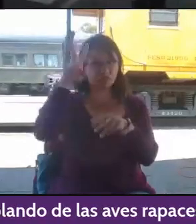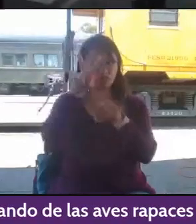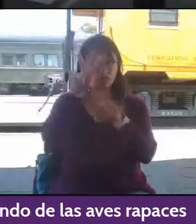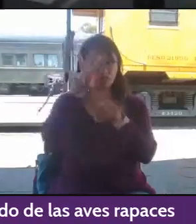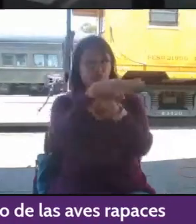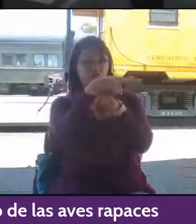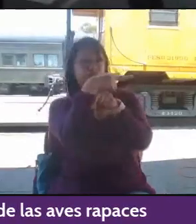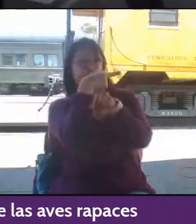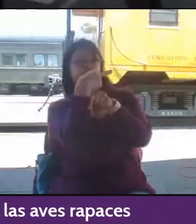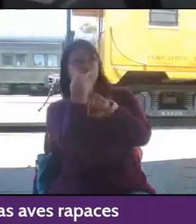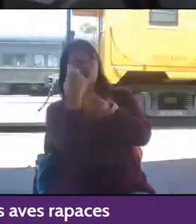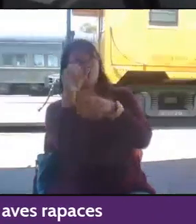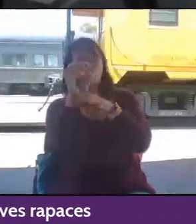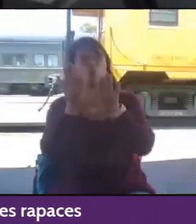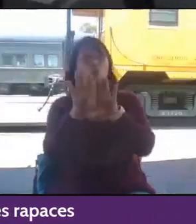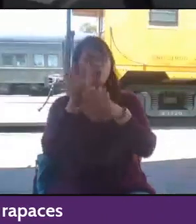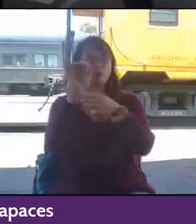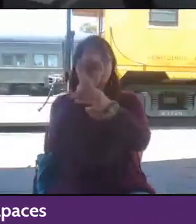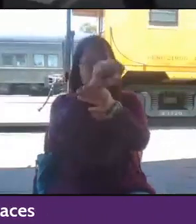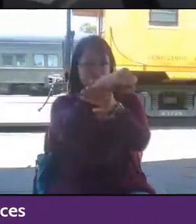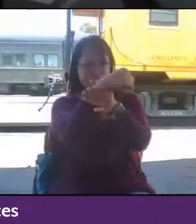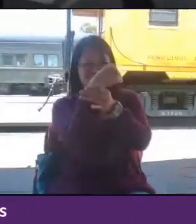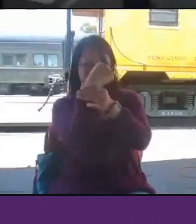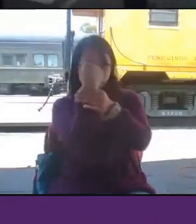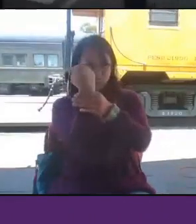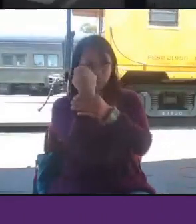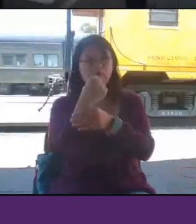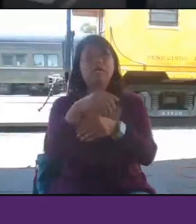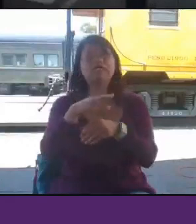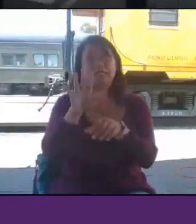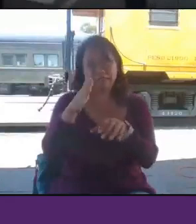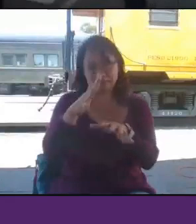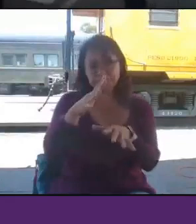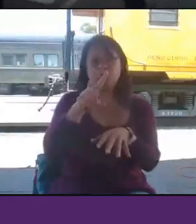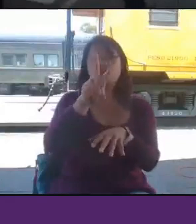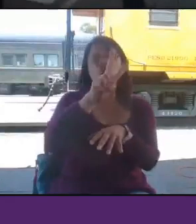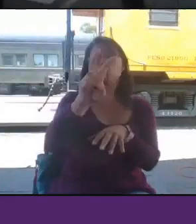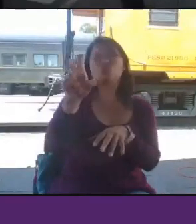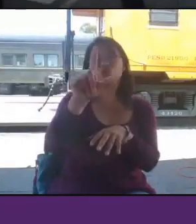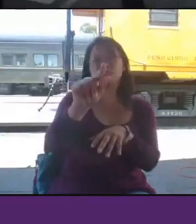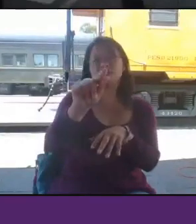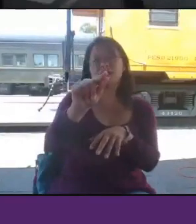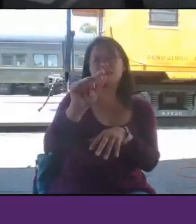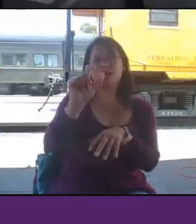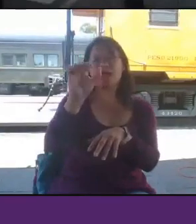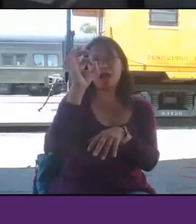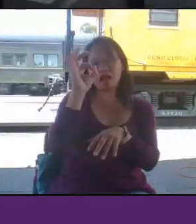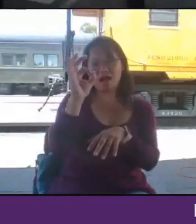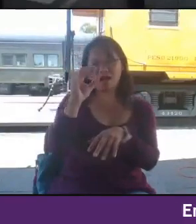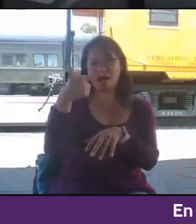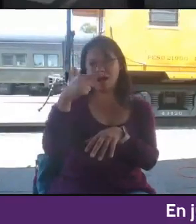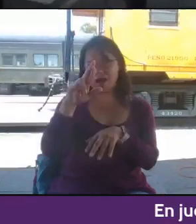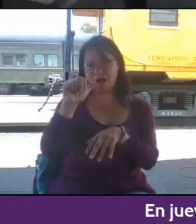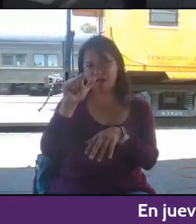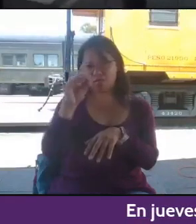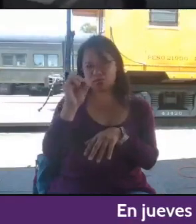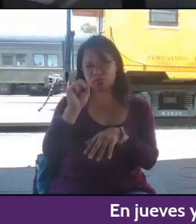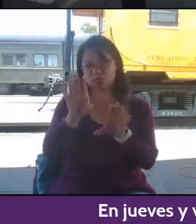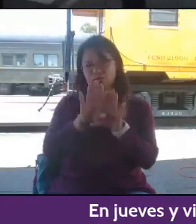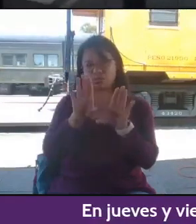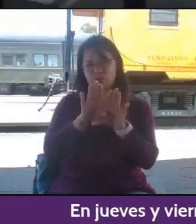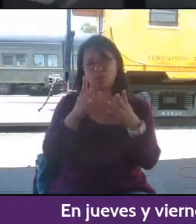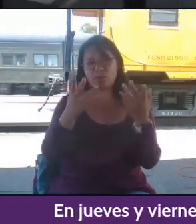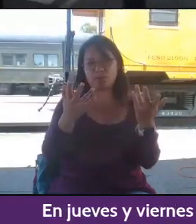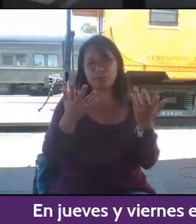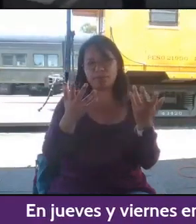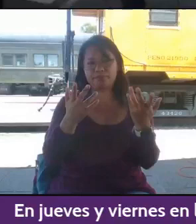como 360, pero sí más de 270 grados. Sí, eso es gracias a que tienen una vértebra de más